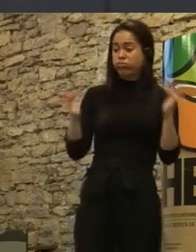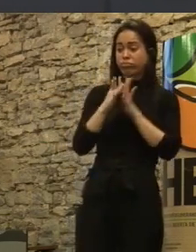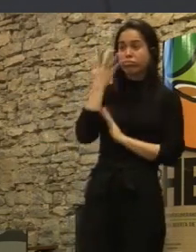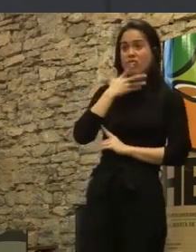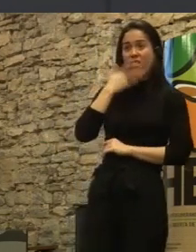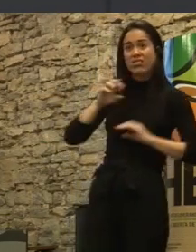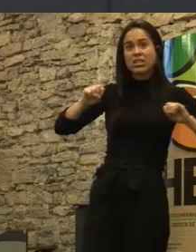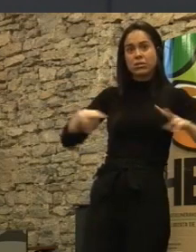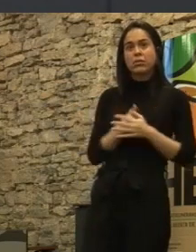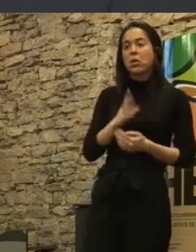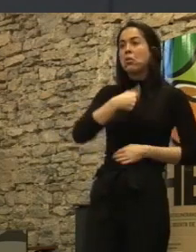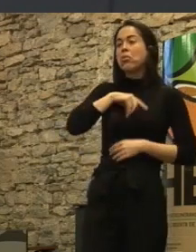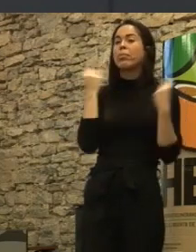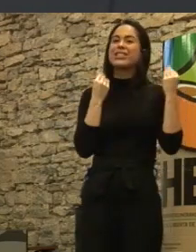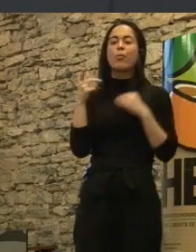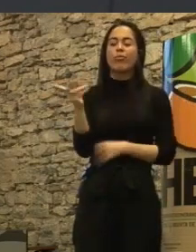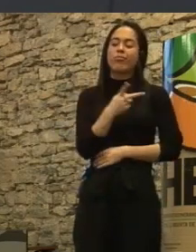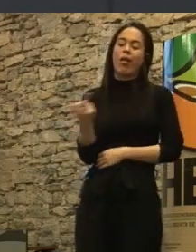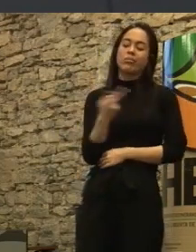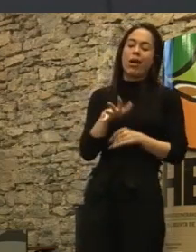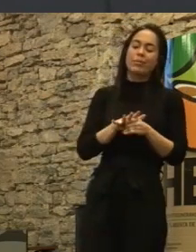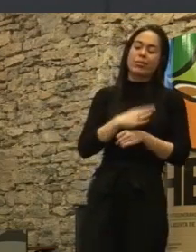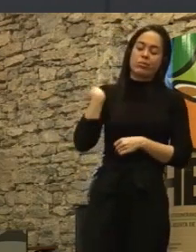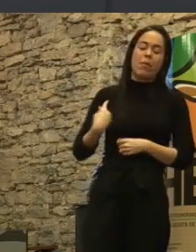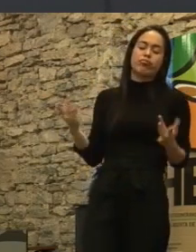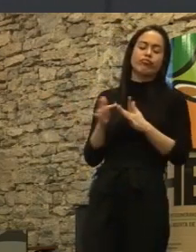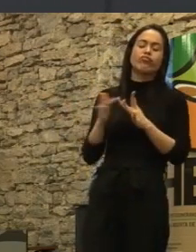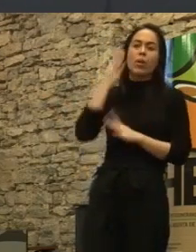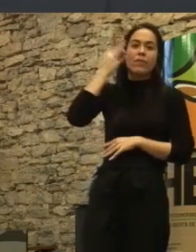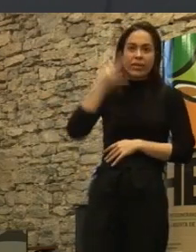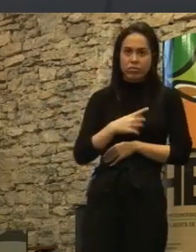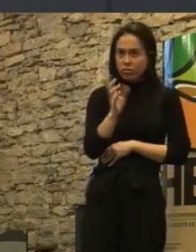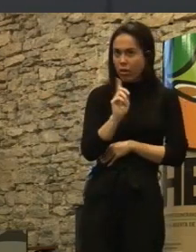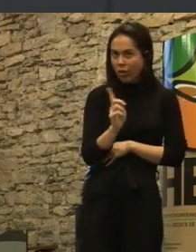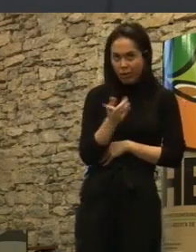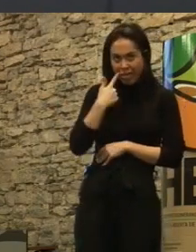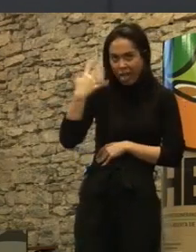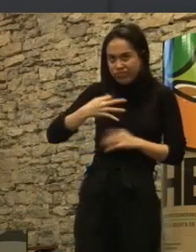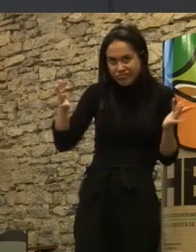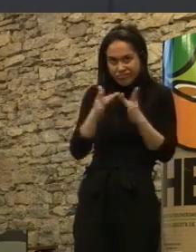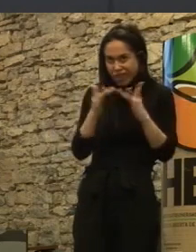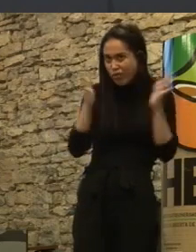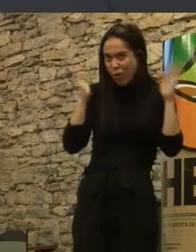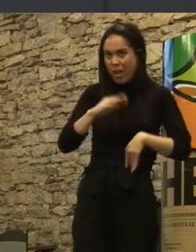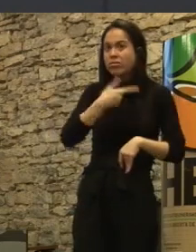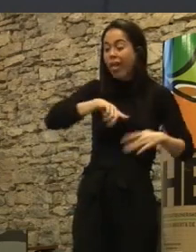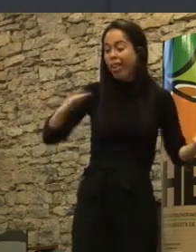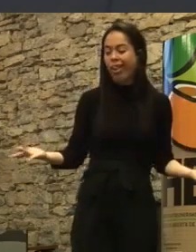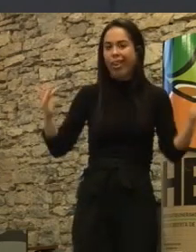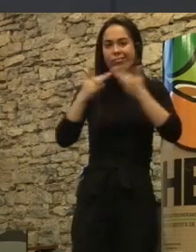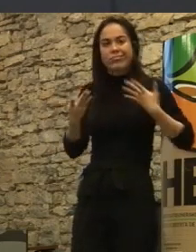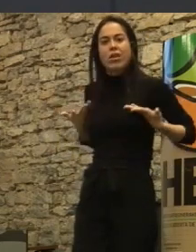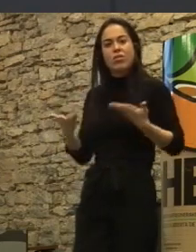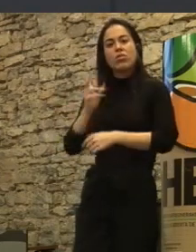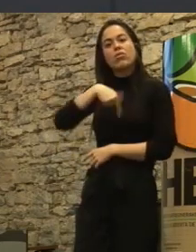que la gente que está a lo mismo se conoce, pero no es verdad para nada. Y nosotros creamos esas conexiones. Por ejemplo, en África,